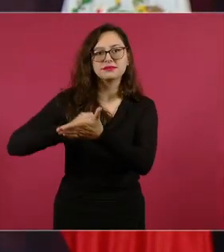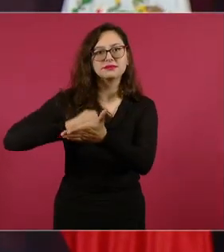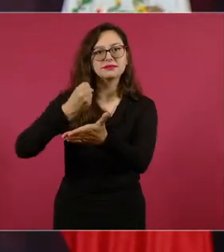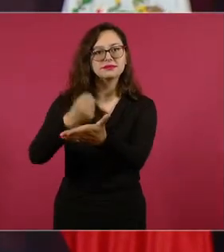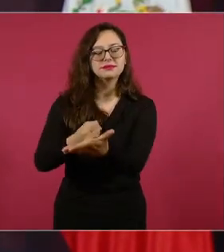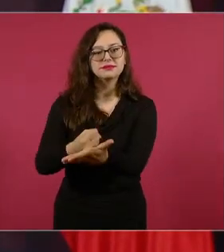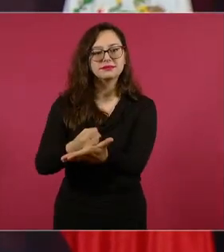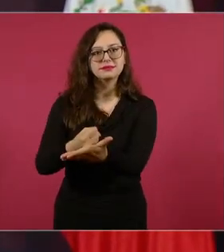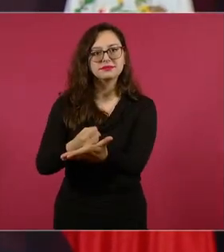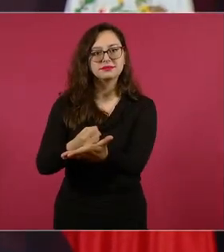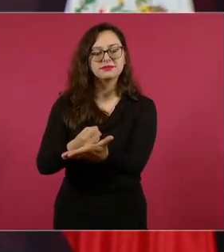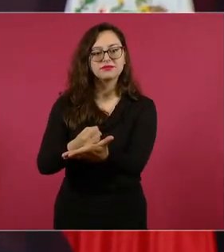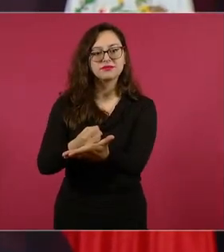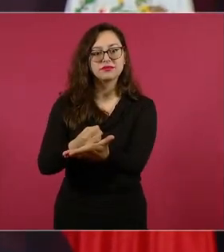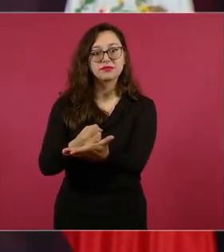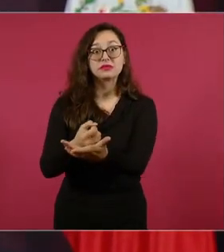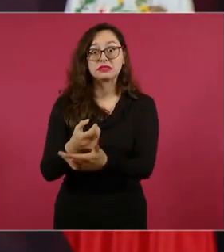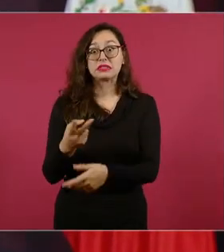en esos